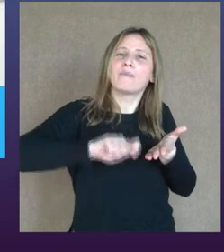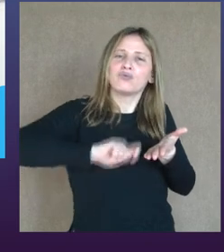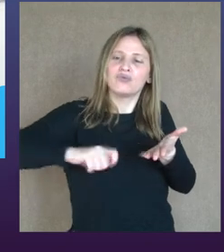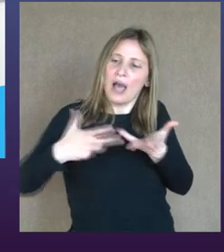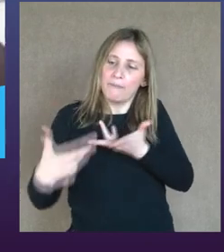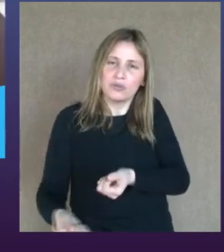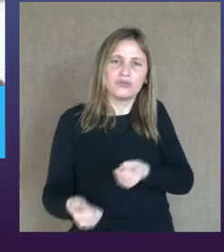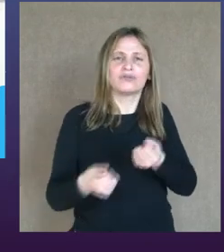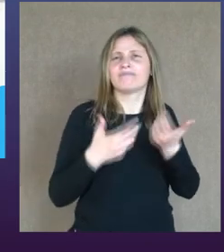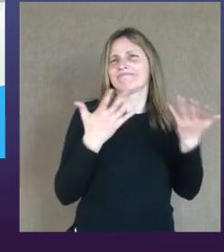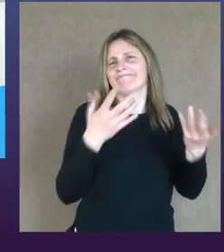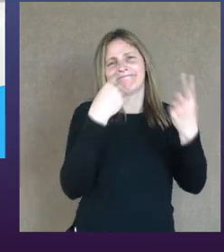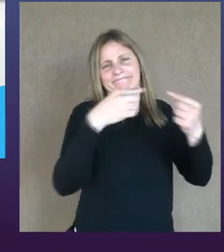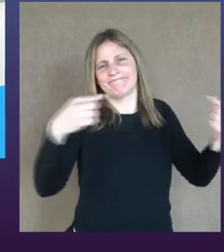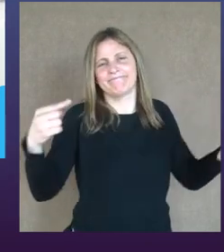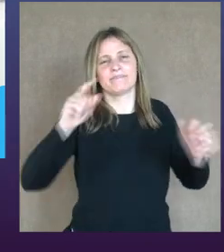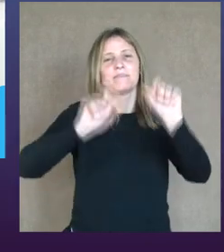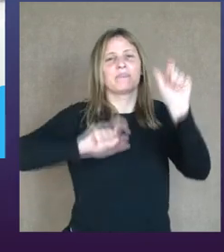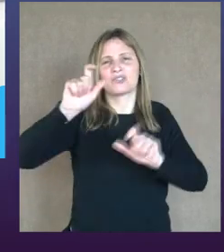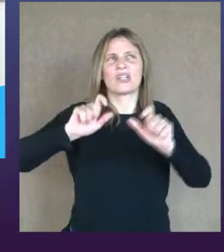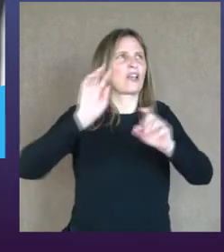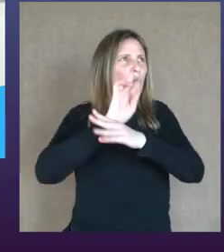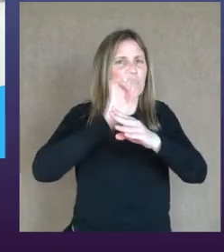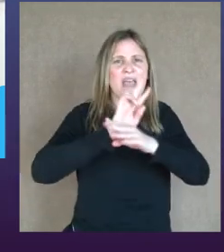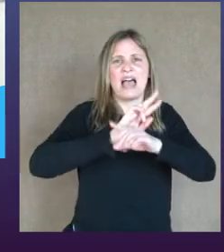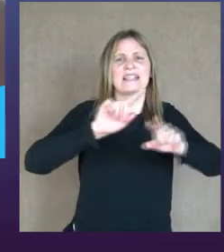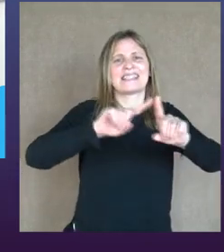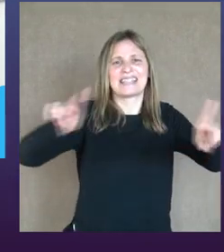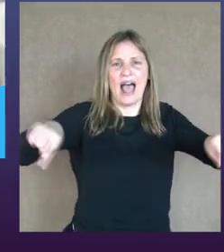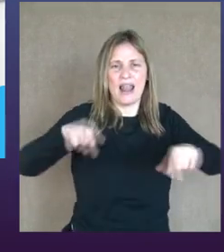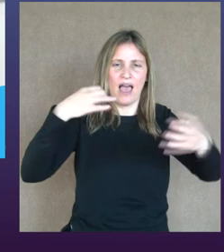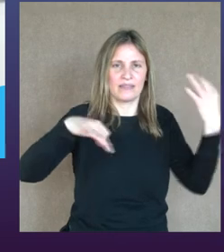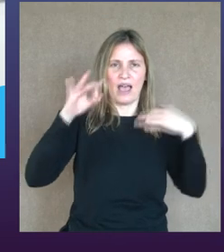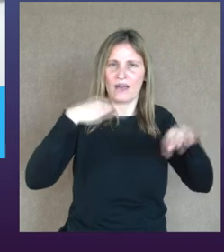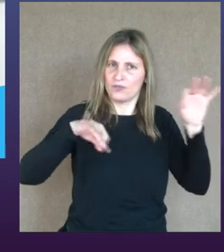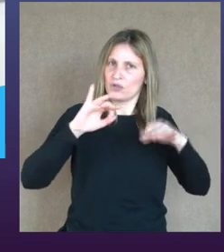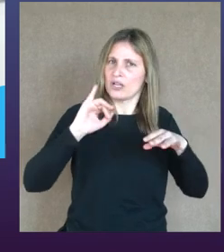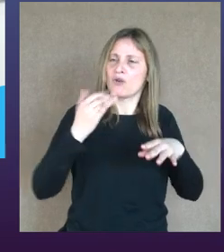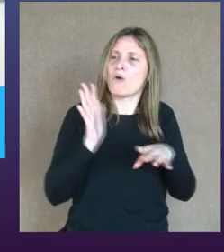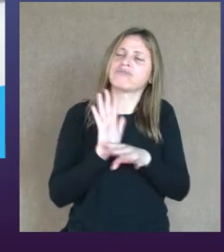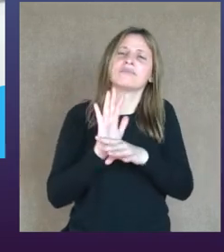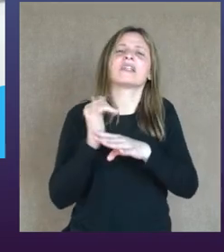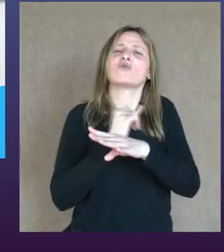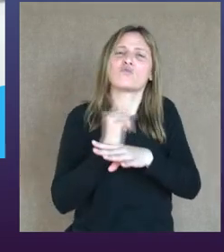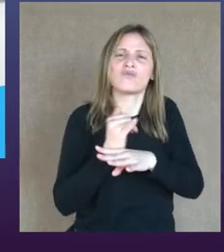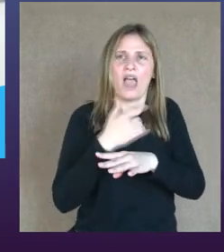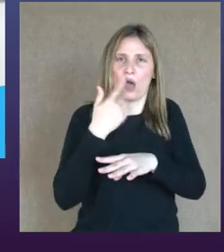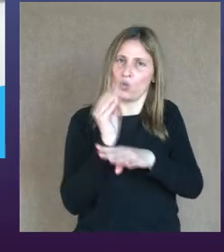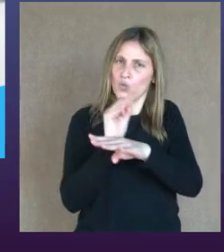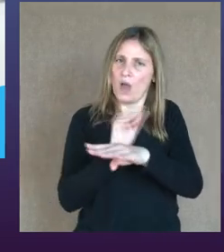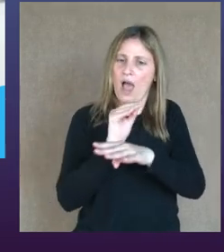apuntador, yo qué sé, toda la gente que sostiene la sala, en fin, es una industria cultural, tiene un impacto